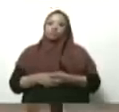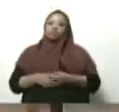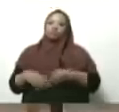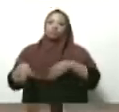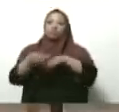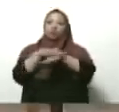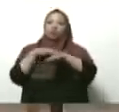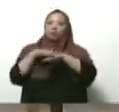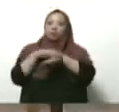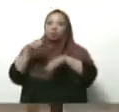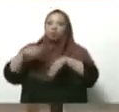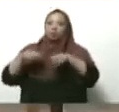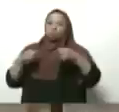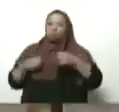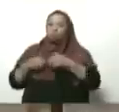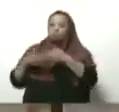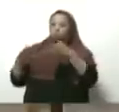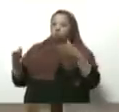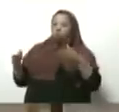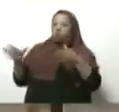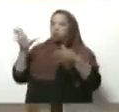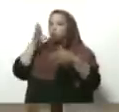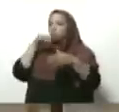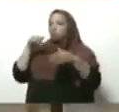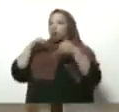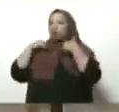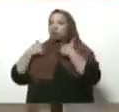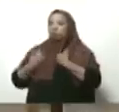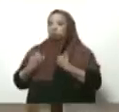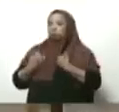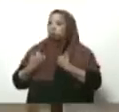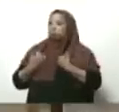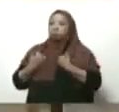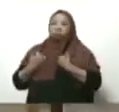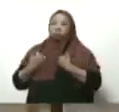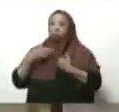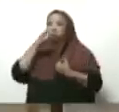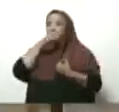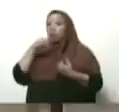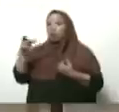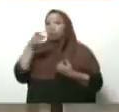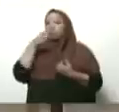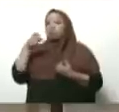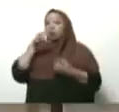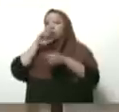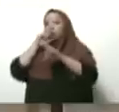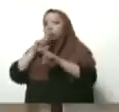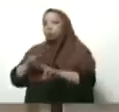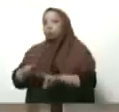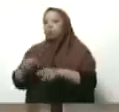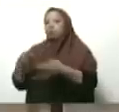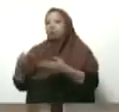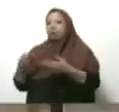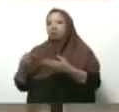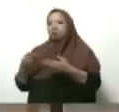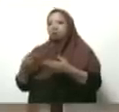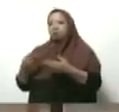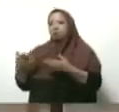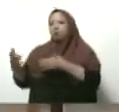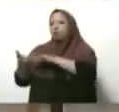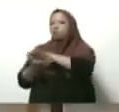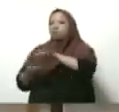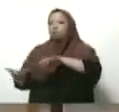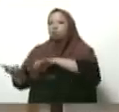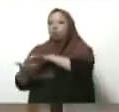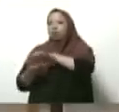público no descansa y siempre buscamos darle respuesta a lo que acontece en